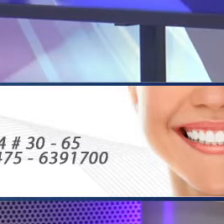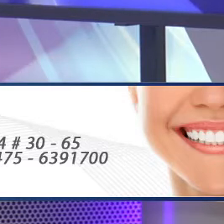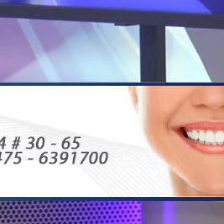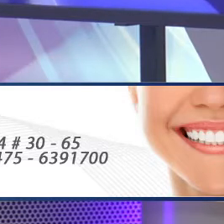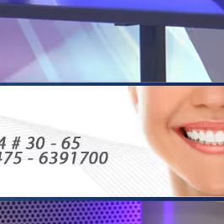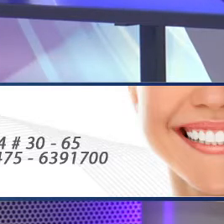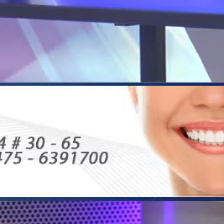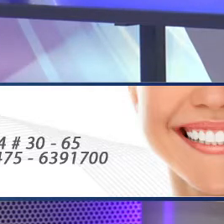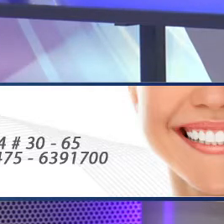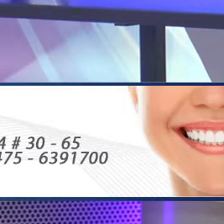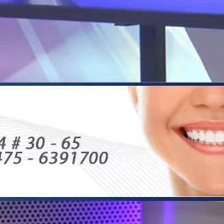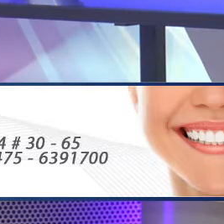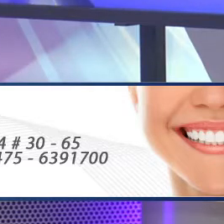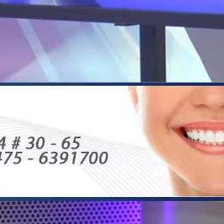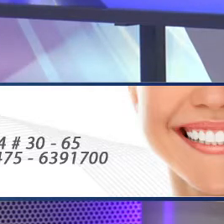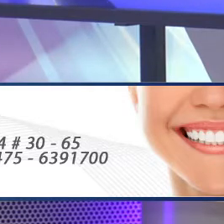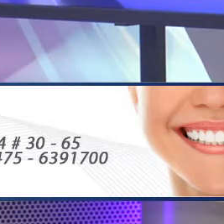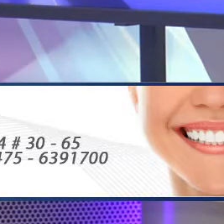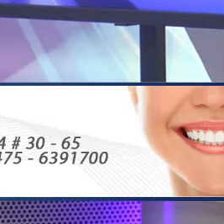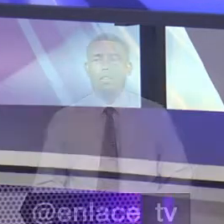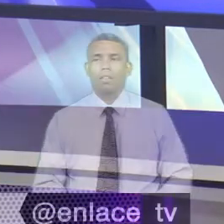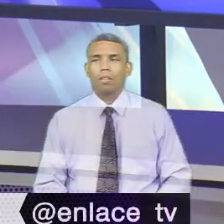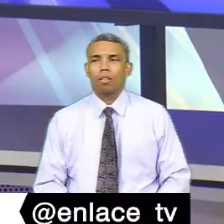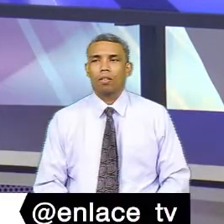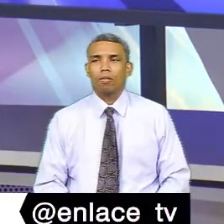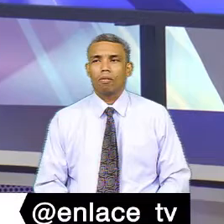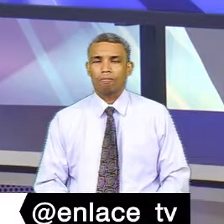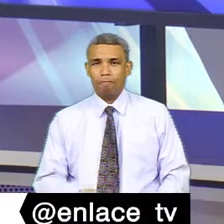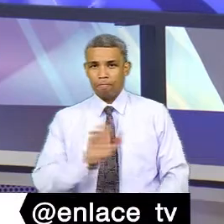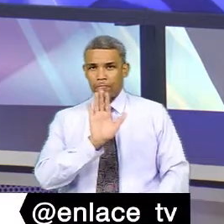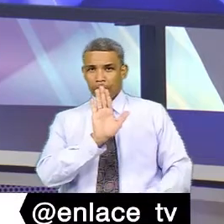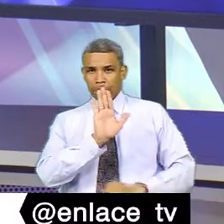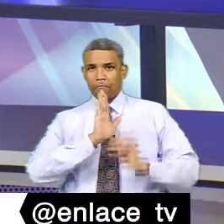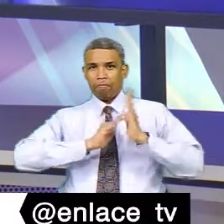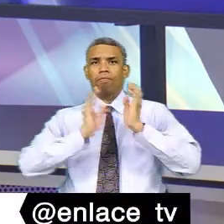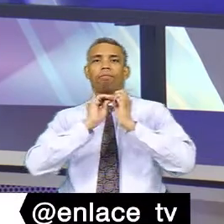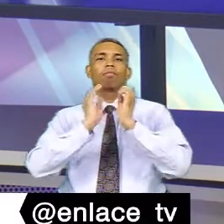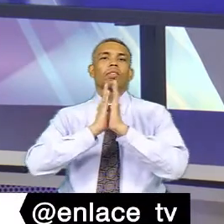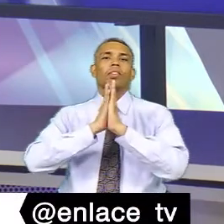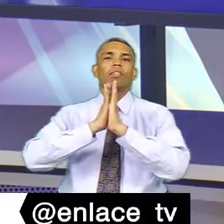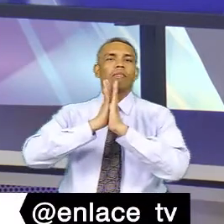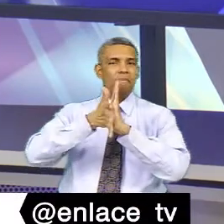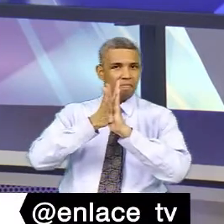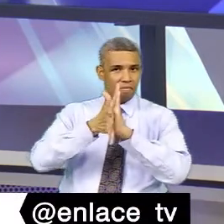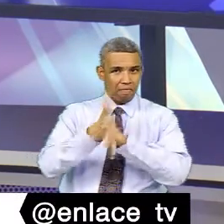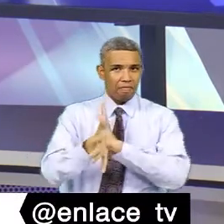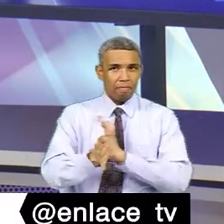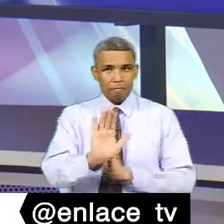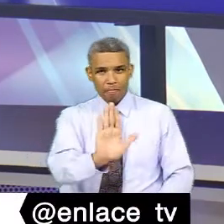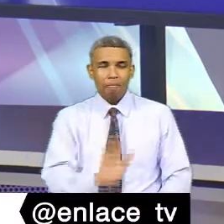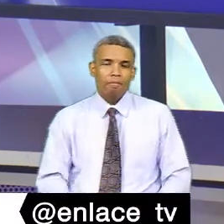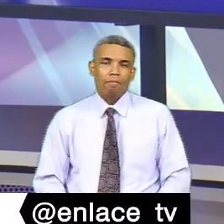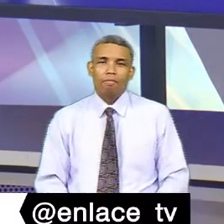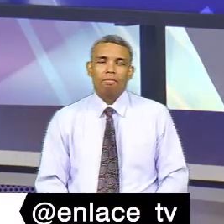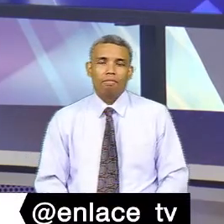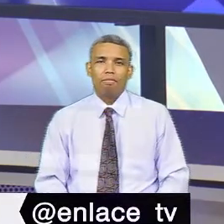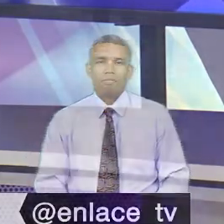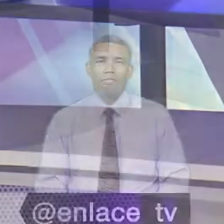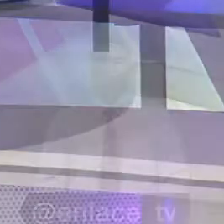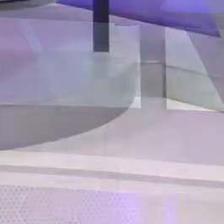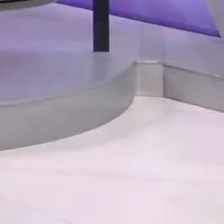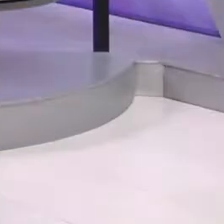a la vista. Crom, odontología especializada. Hacemos una pausa en el noticiero que usted quiere ver. Al regresar, los esperamos con más de Enlace Noticias.